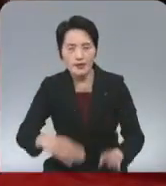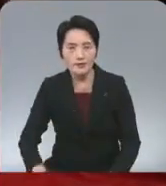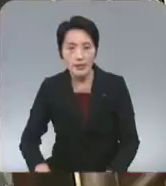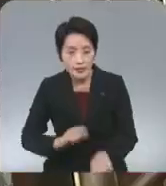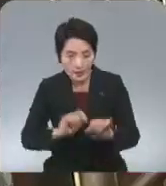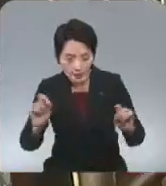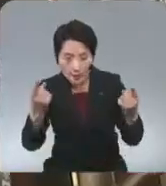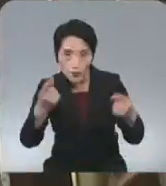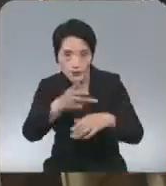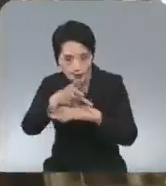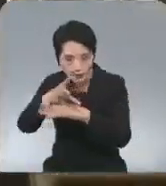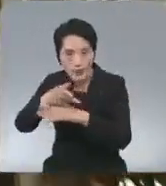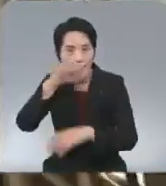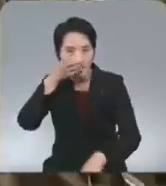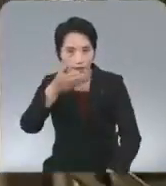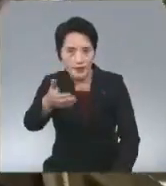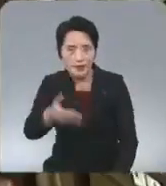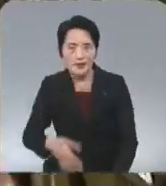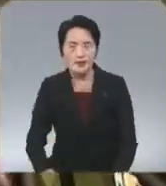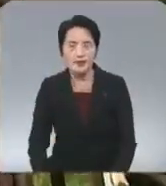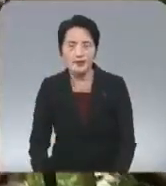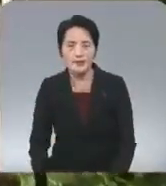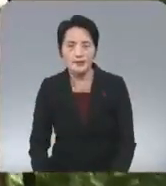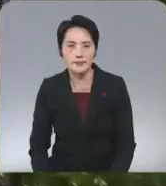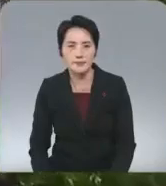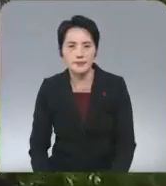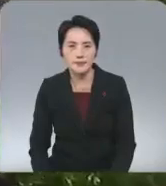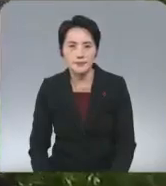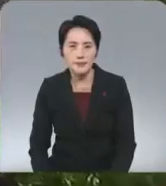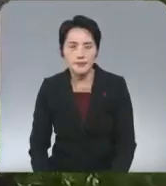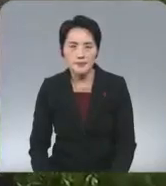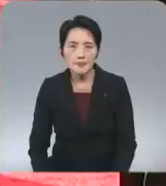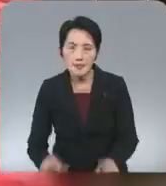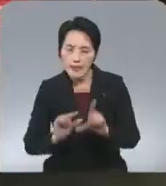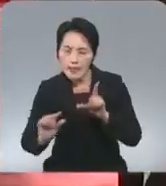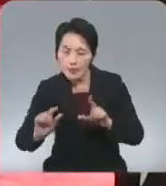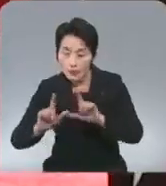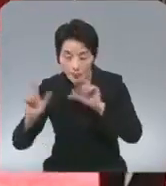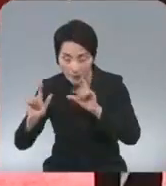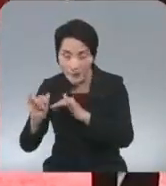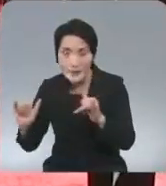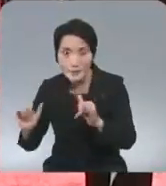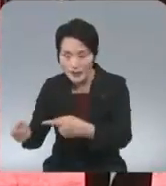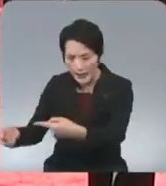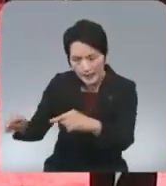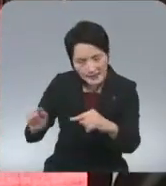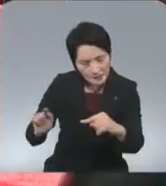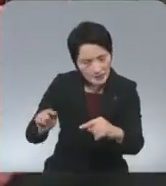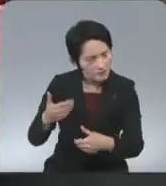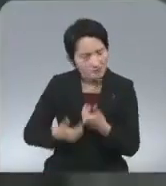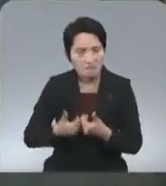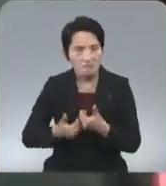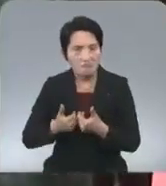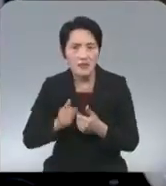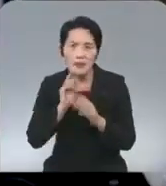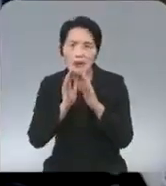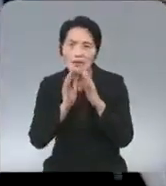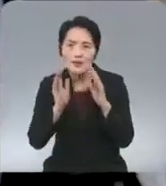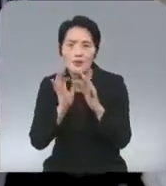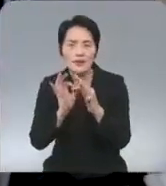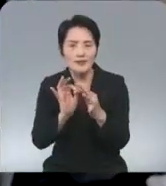placer exuberante y también la catalogó como la nueva versión creativa de vértigo la Obra maestra de Alfred hitchcock estrenada en